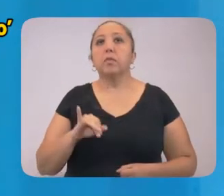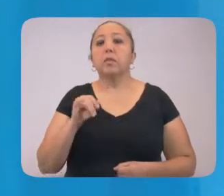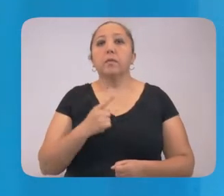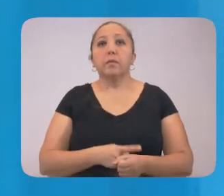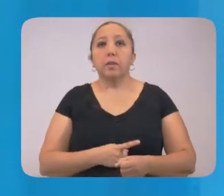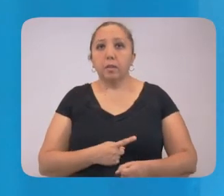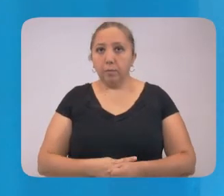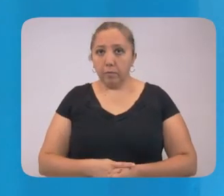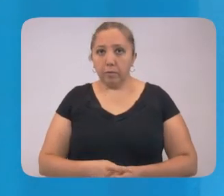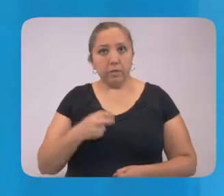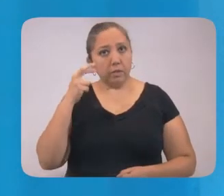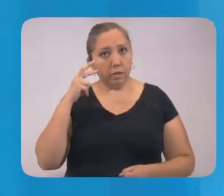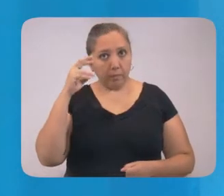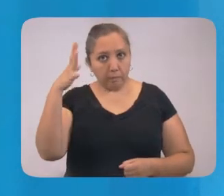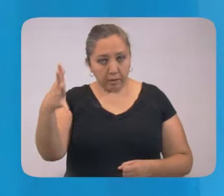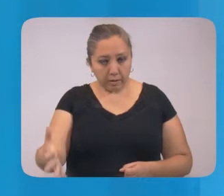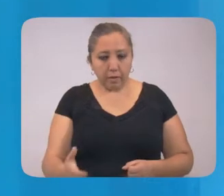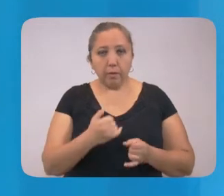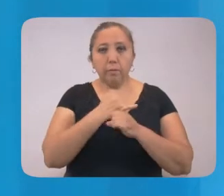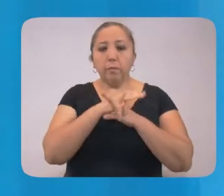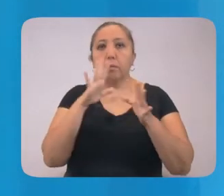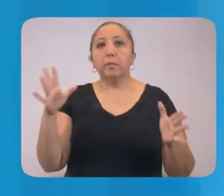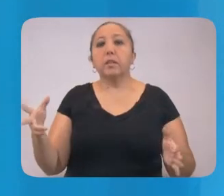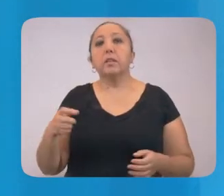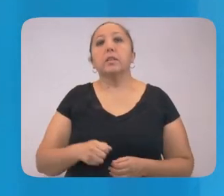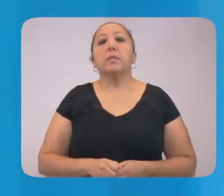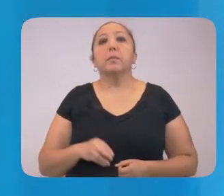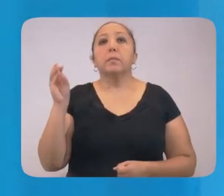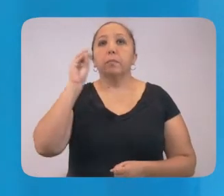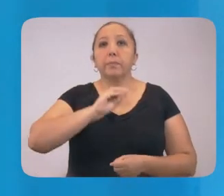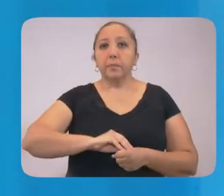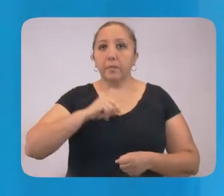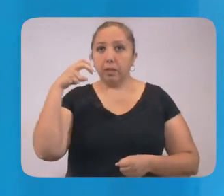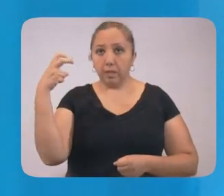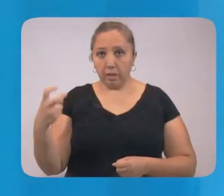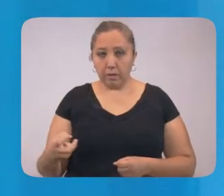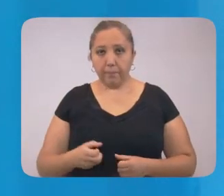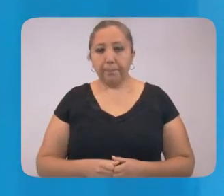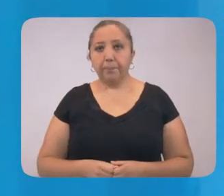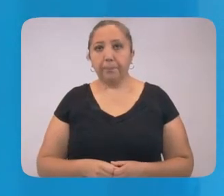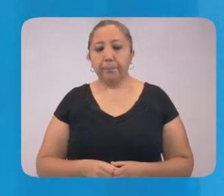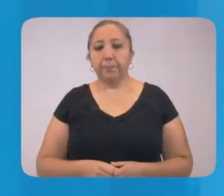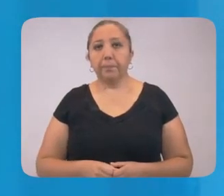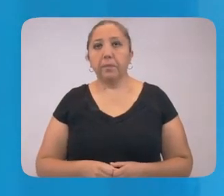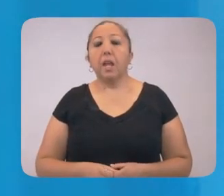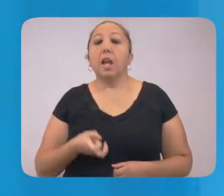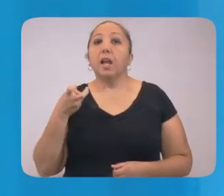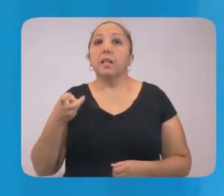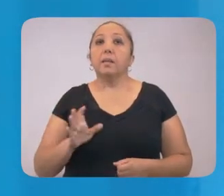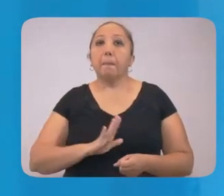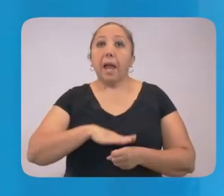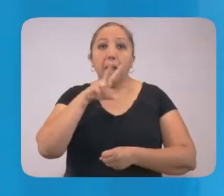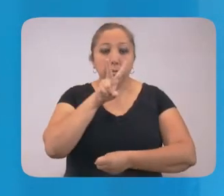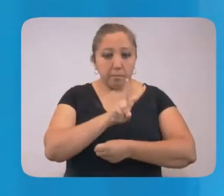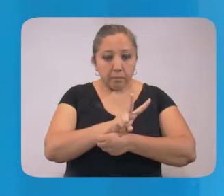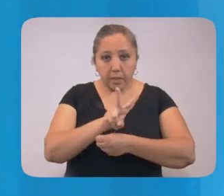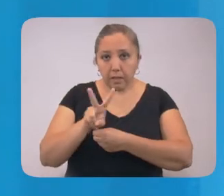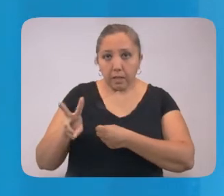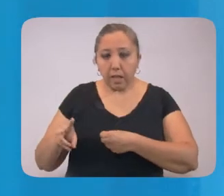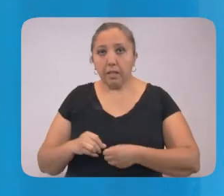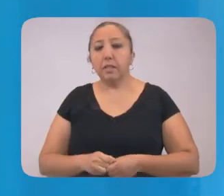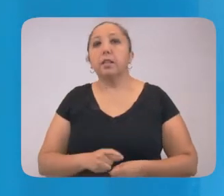que se reflejará en los partes médicos durante la implementación de estos operativos esta mayor vigilancia